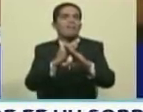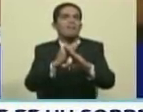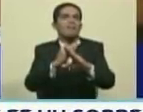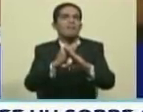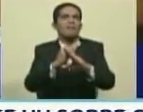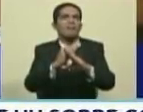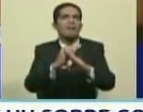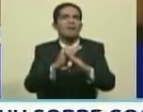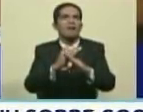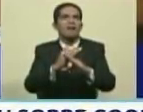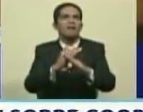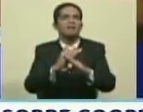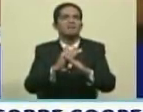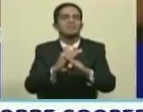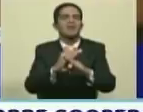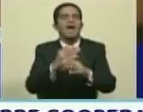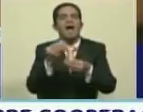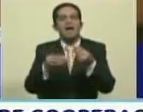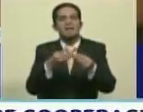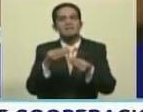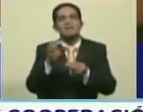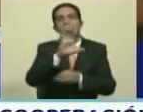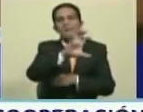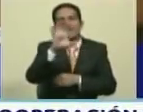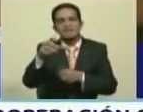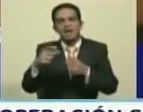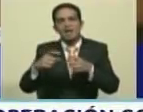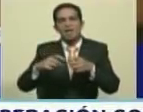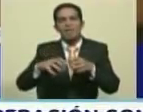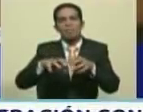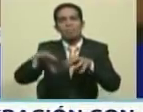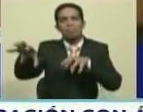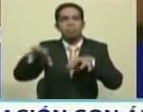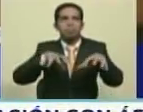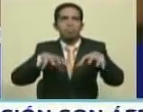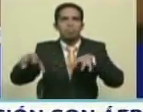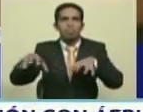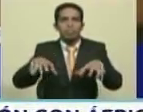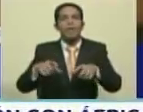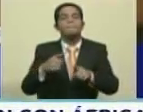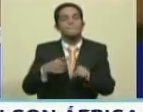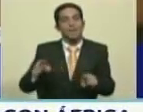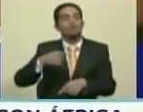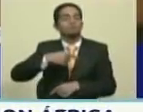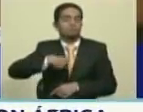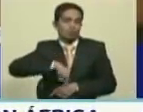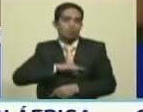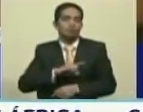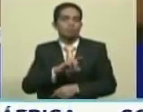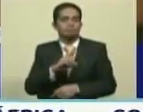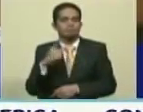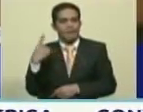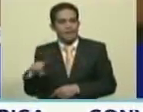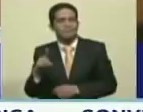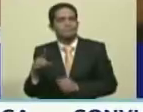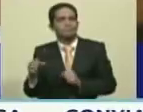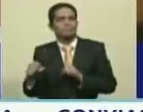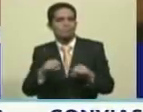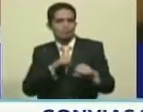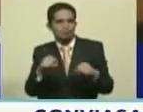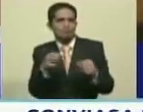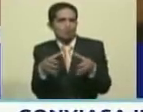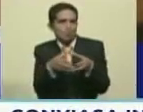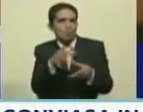intentarán alejarnos de algunos países, pero tenemos ahí los movimientos sociales, los pueblos organizados con mucha